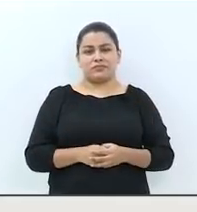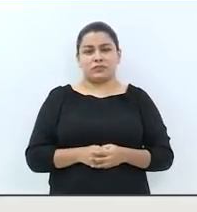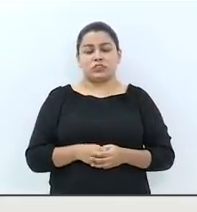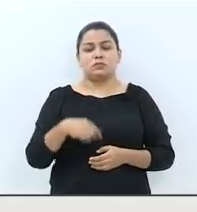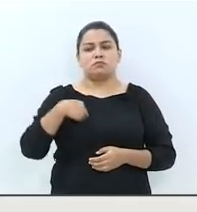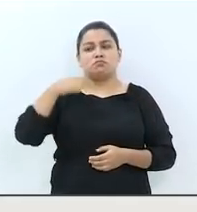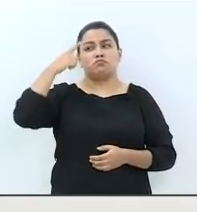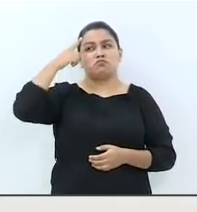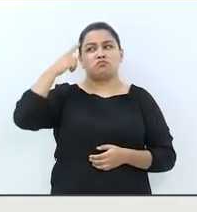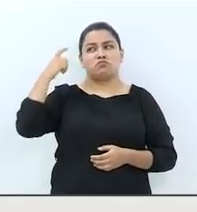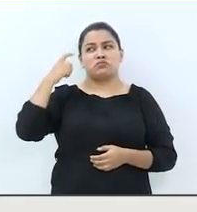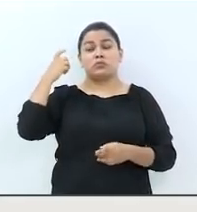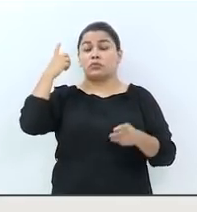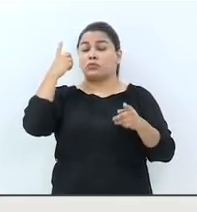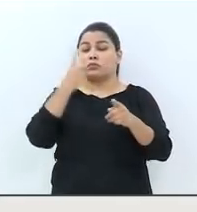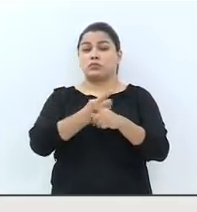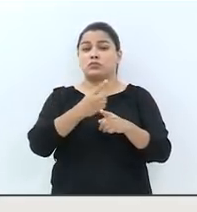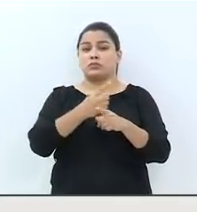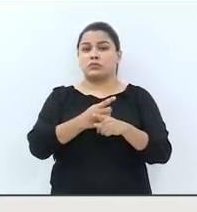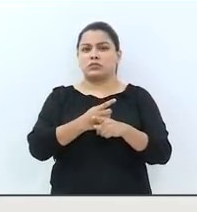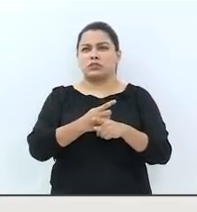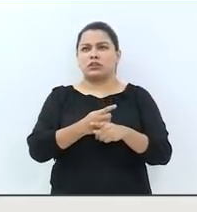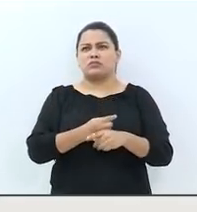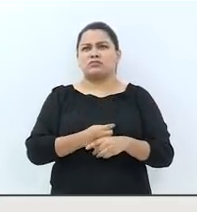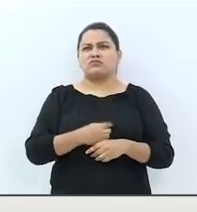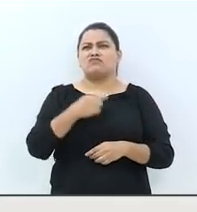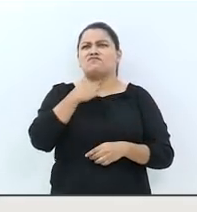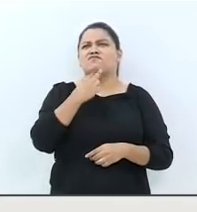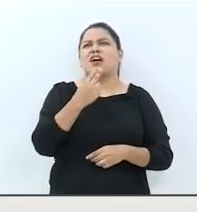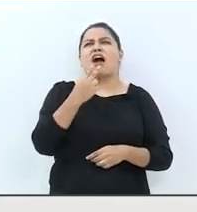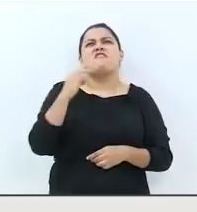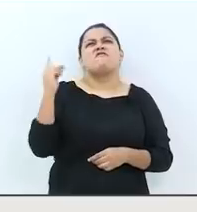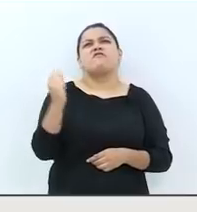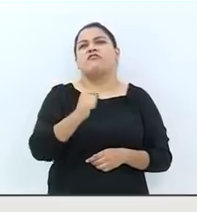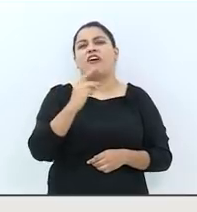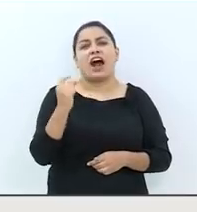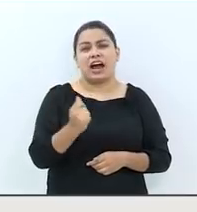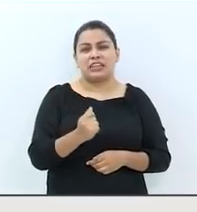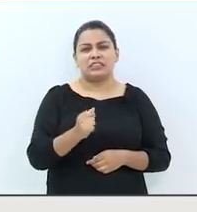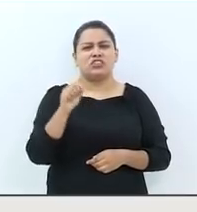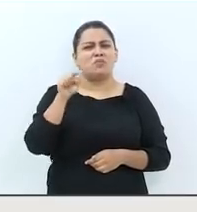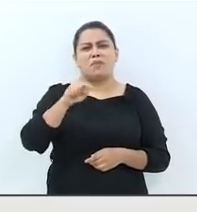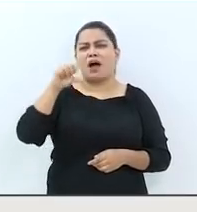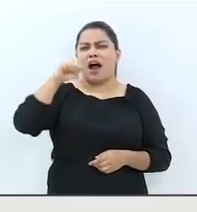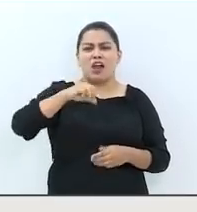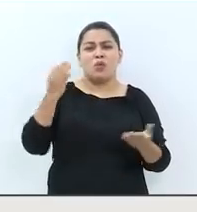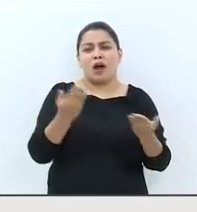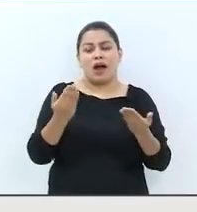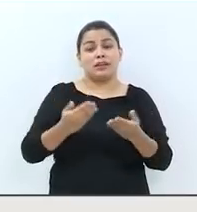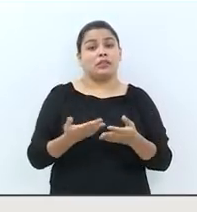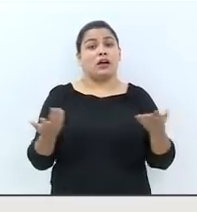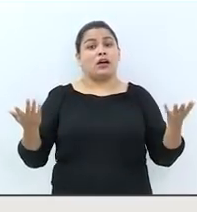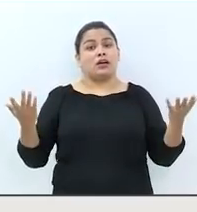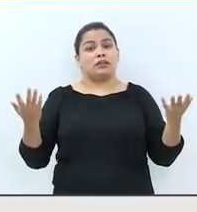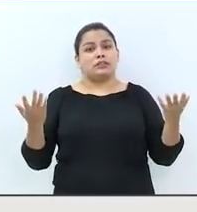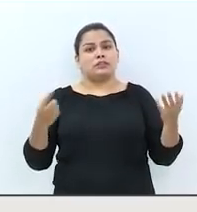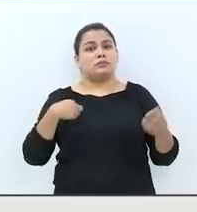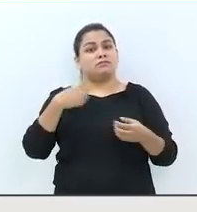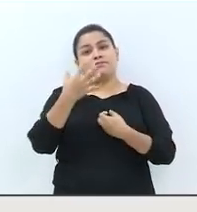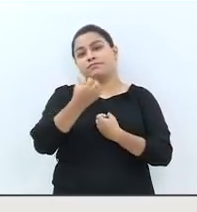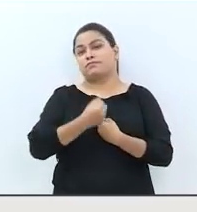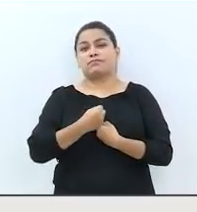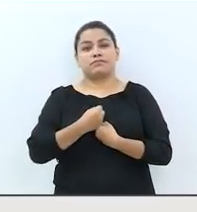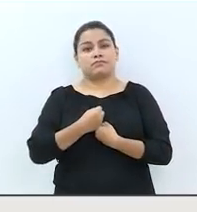recuerdo perfectamente esa vocecita de, ¡ay, sí es fácil! ¡Ay, que no lo haces bien! Y realmente, como no me daba